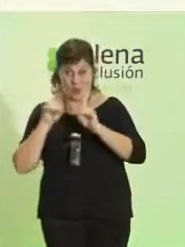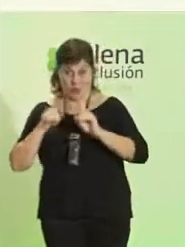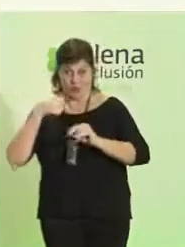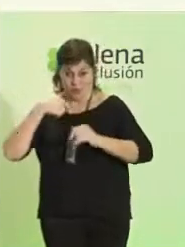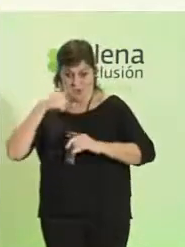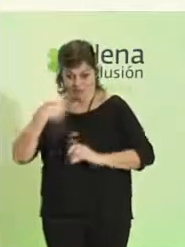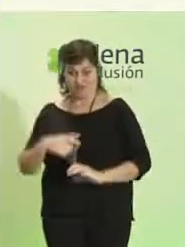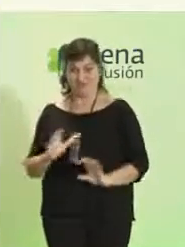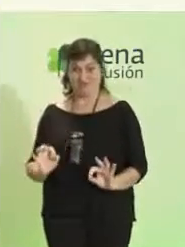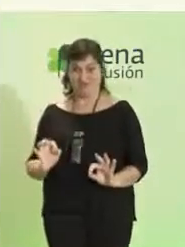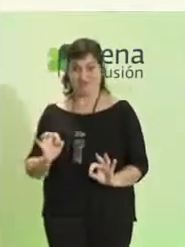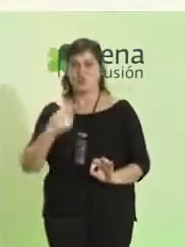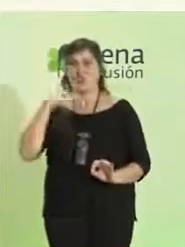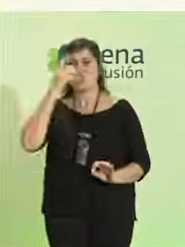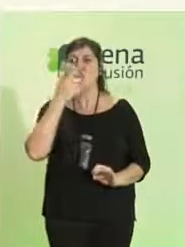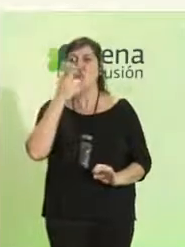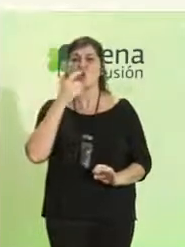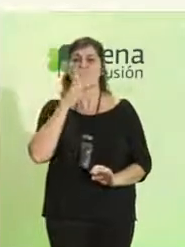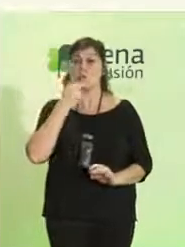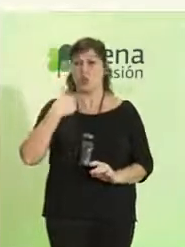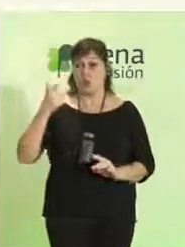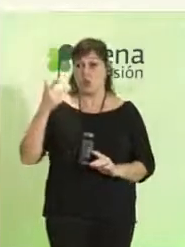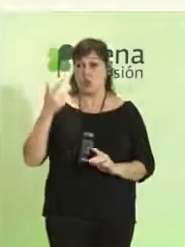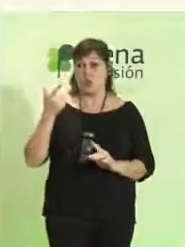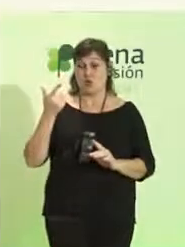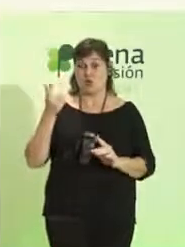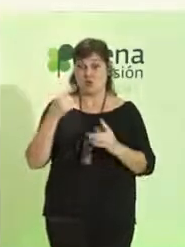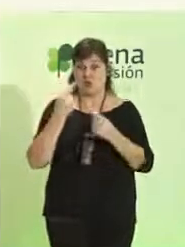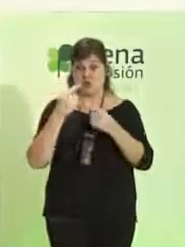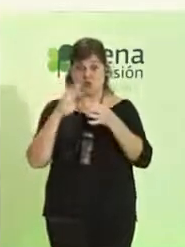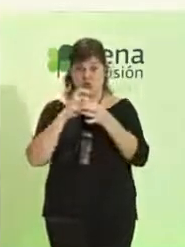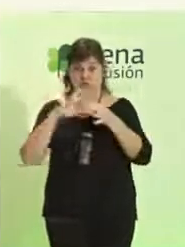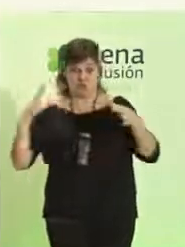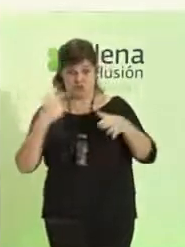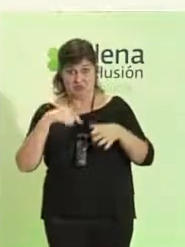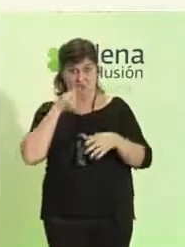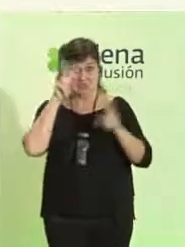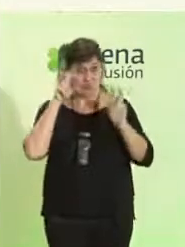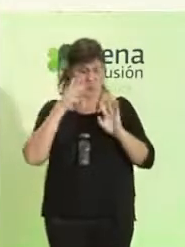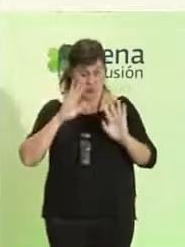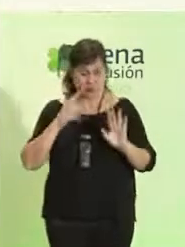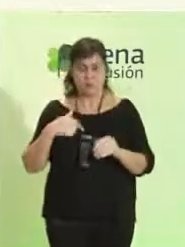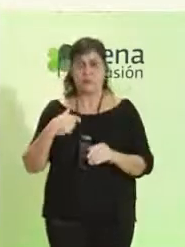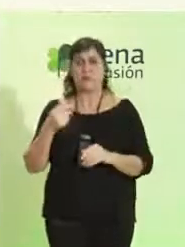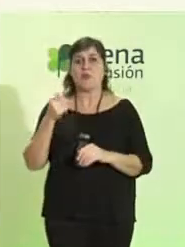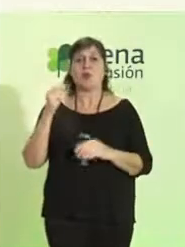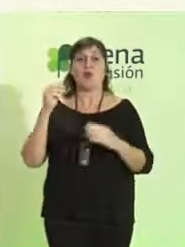sé si conocéis, y perdón porque esto es muy lejano a lo que habláis hoy, pero quizás sirve, espero que sirva.